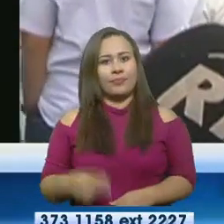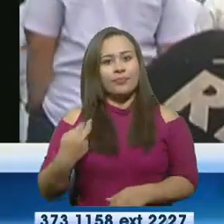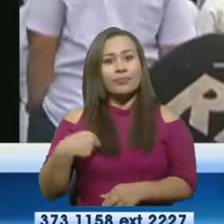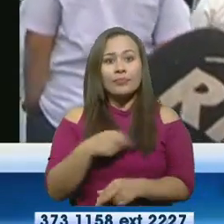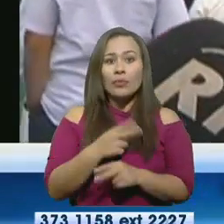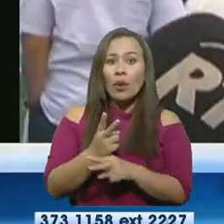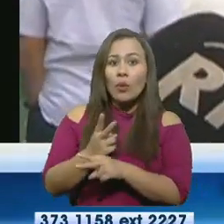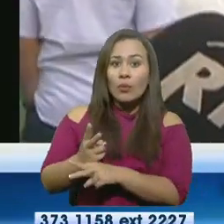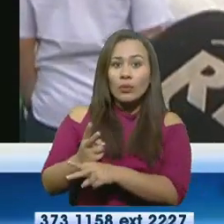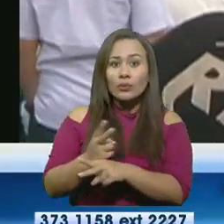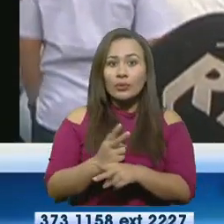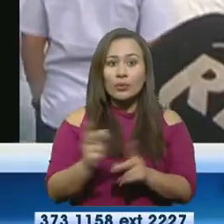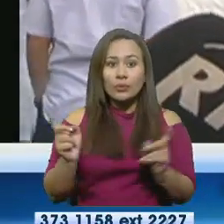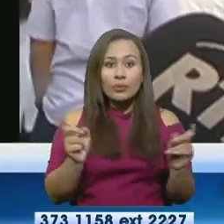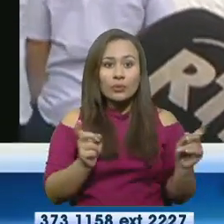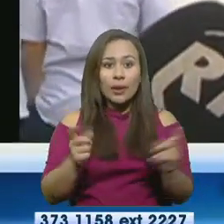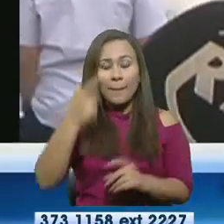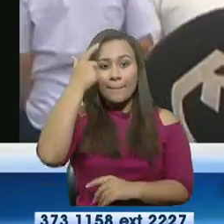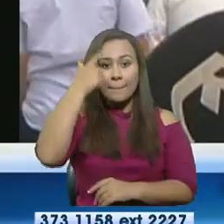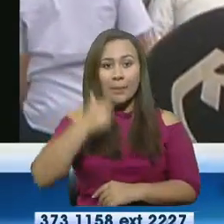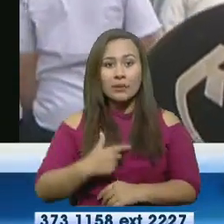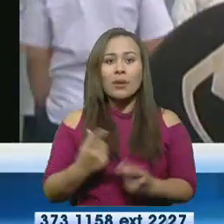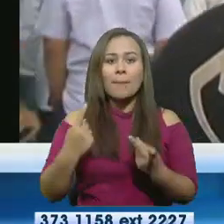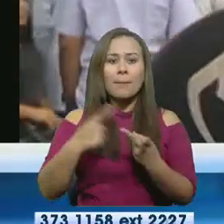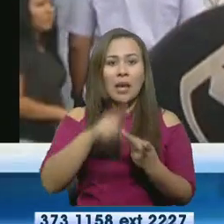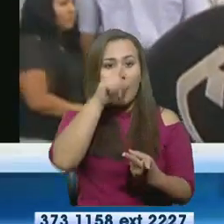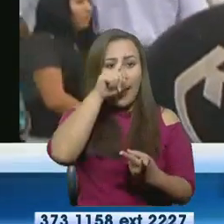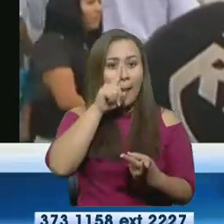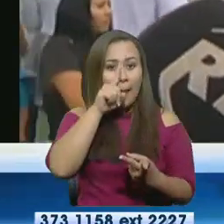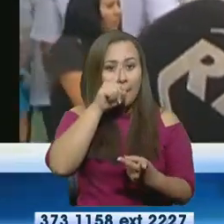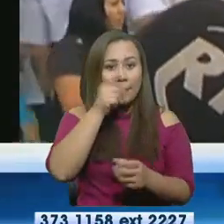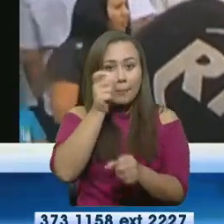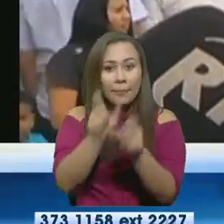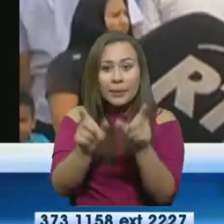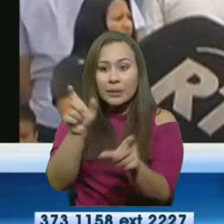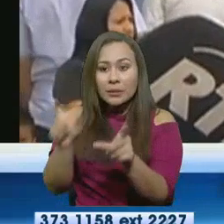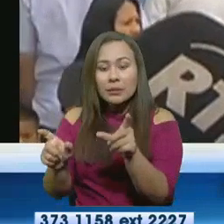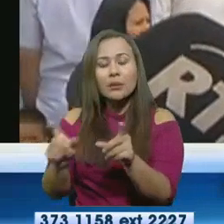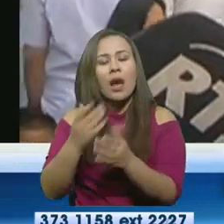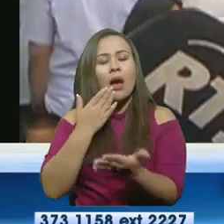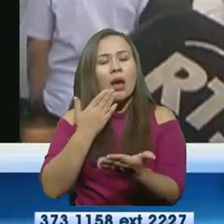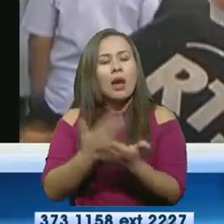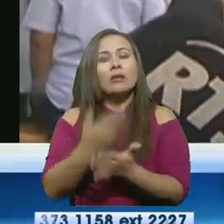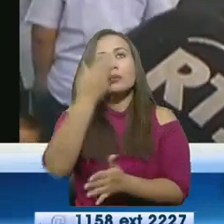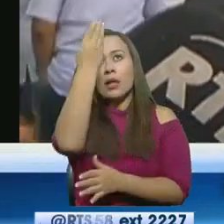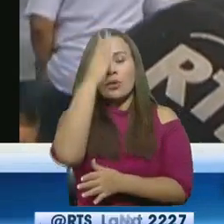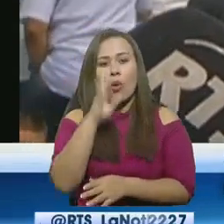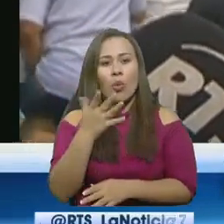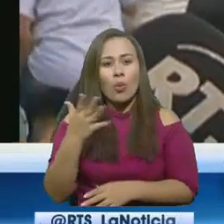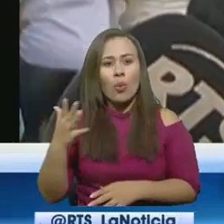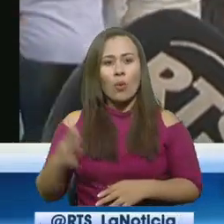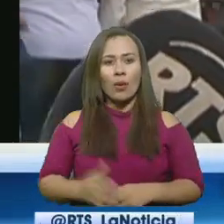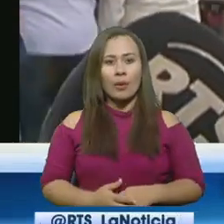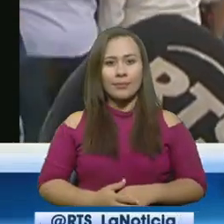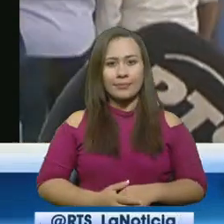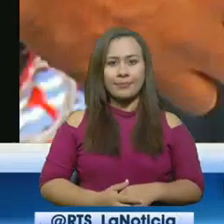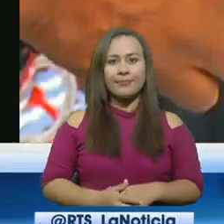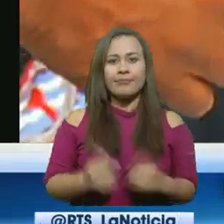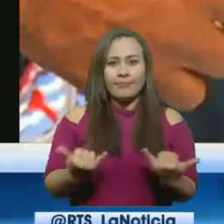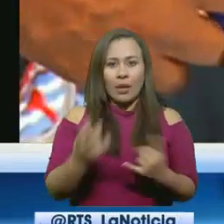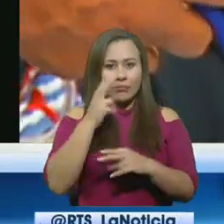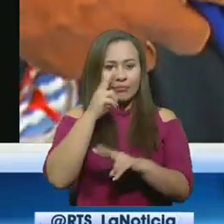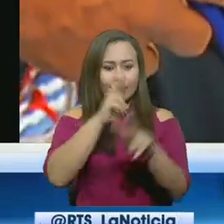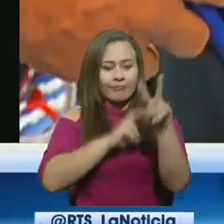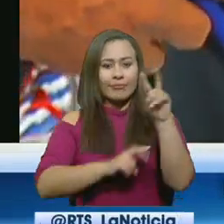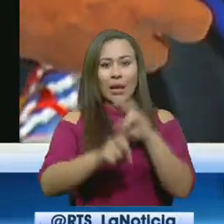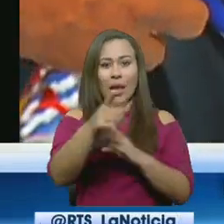precautelación de tanto de los pacientes como del personal, gracias a Dios no ha pasado a mayores, igual ahí la edificación está en revisión. Ya en